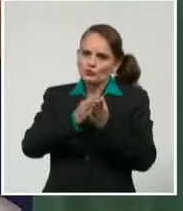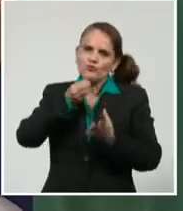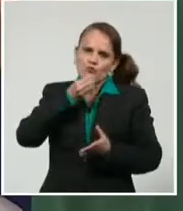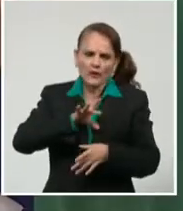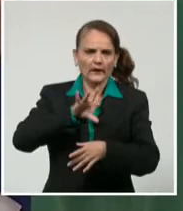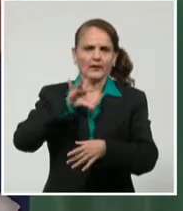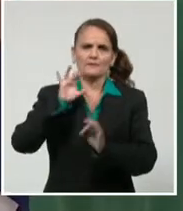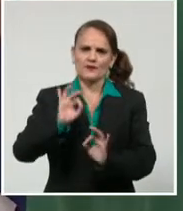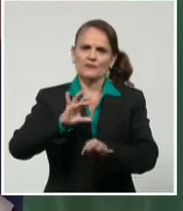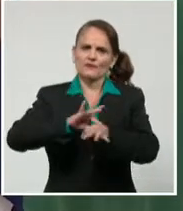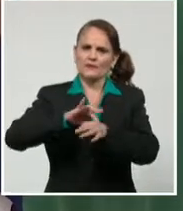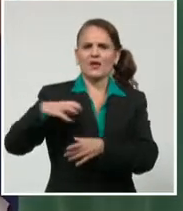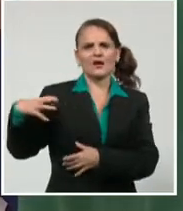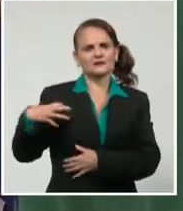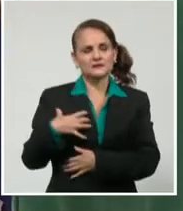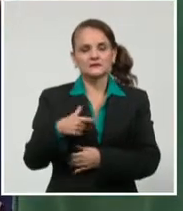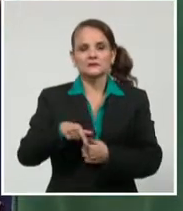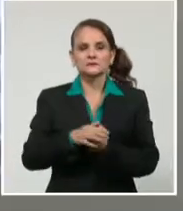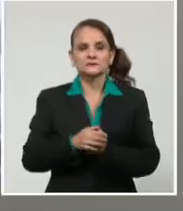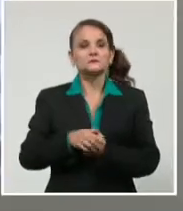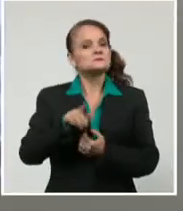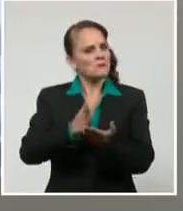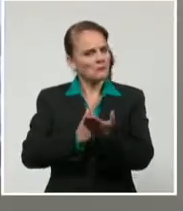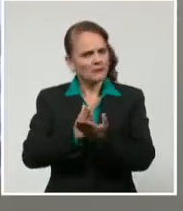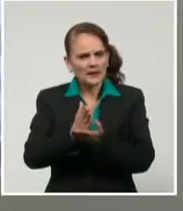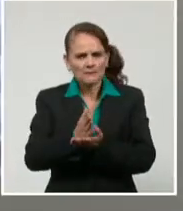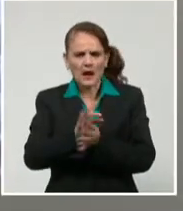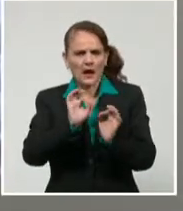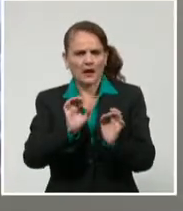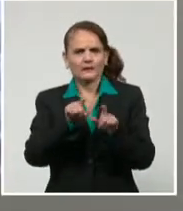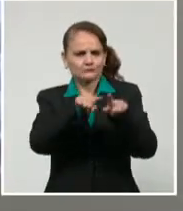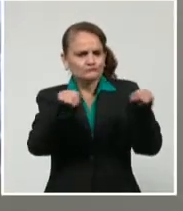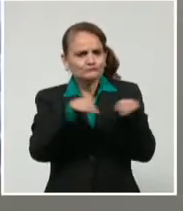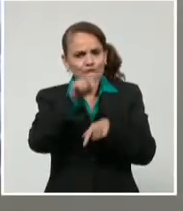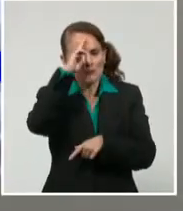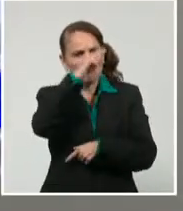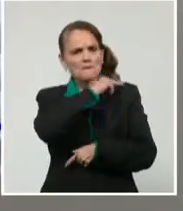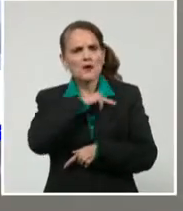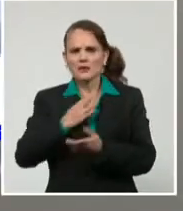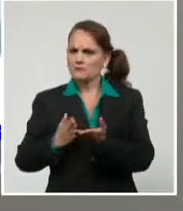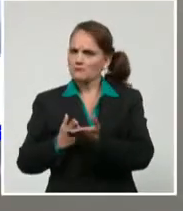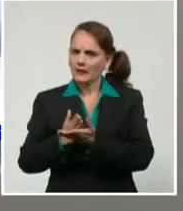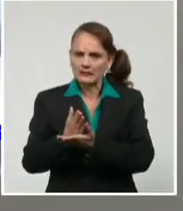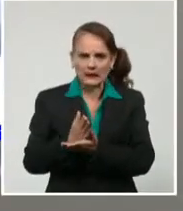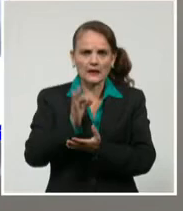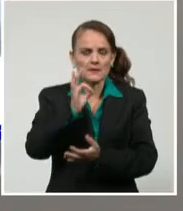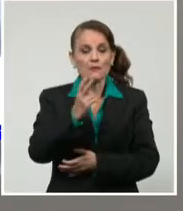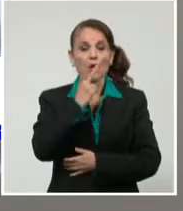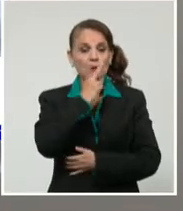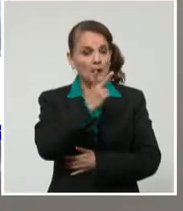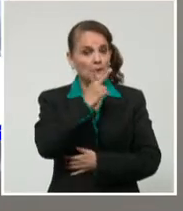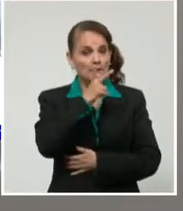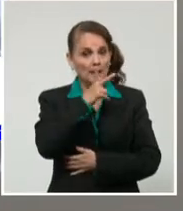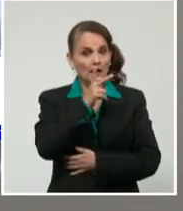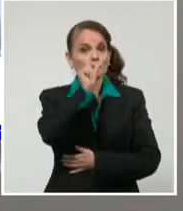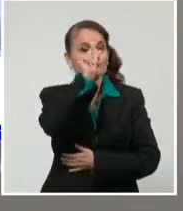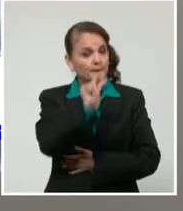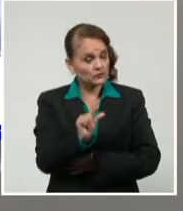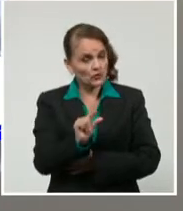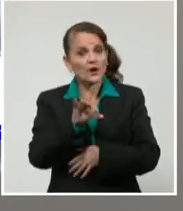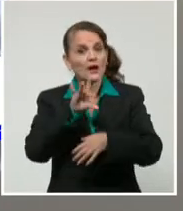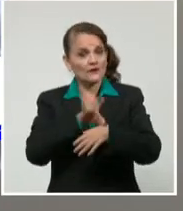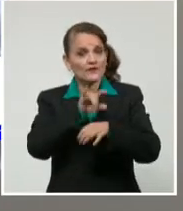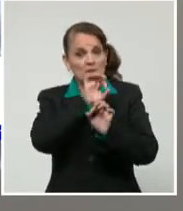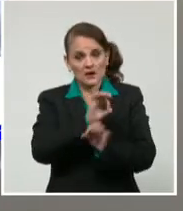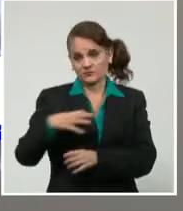enfrentamiento a la COVID no se ha interrumpido. Durante esta etapa hemos mantenido el seguimiento, el